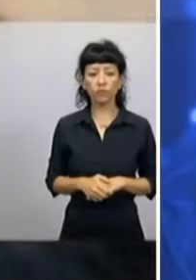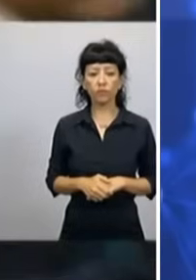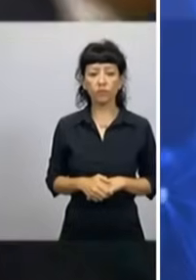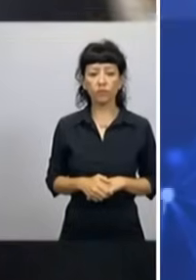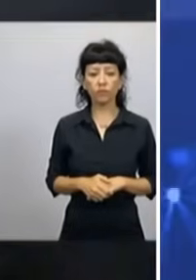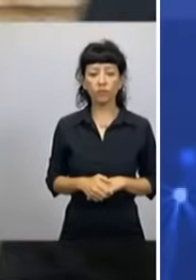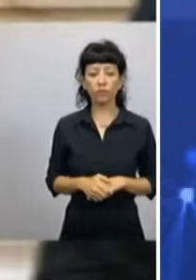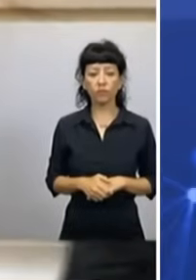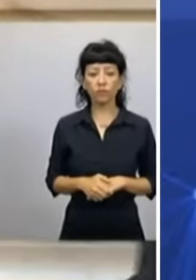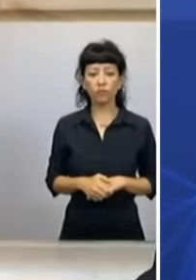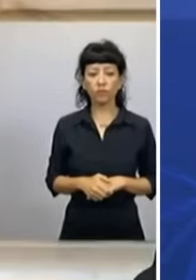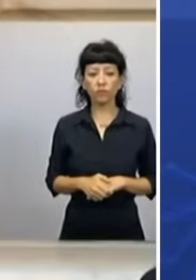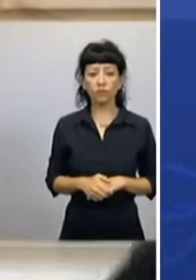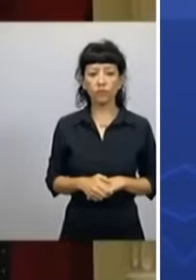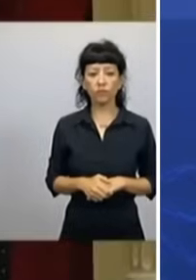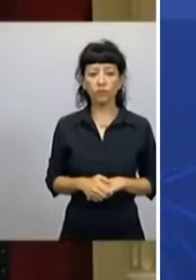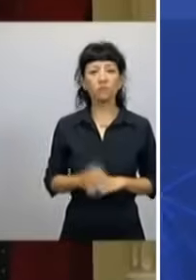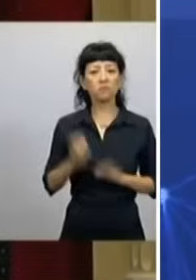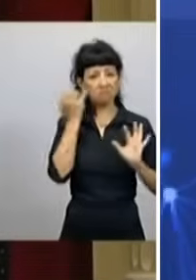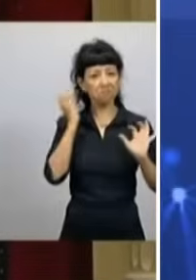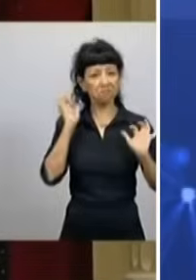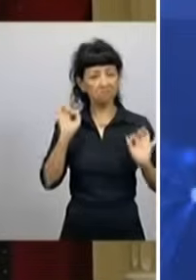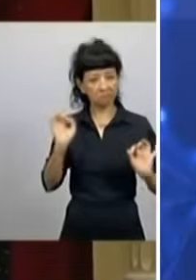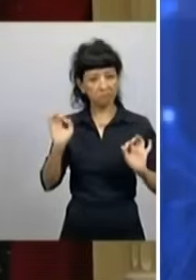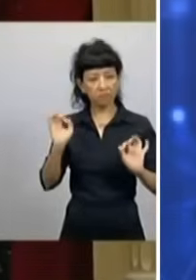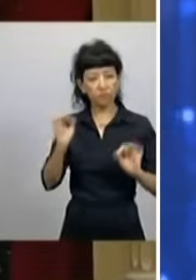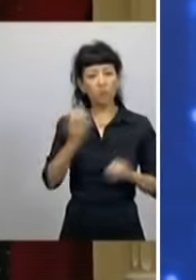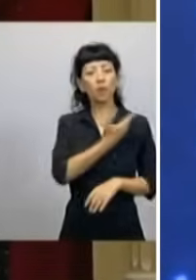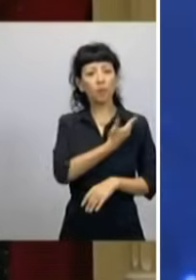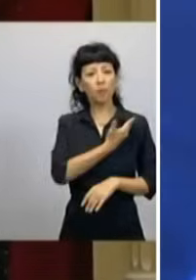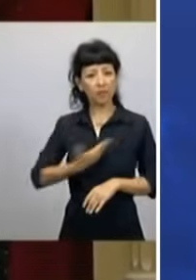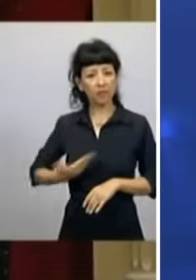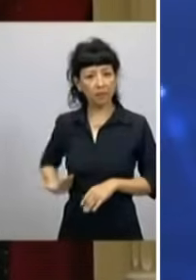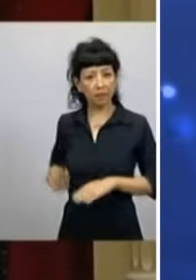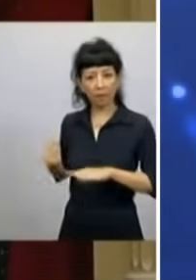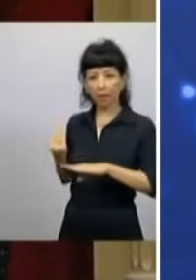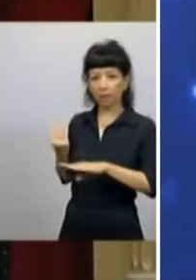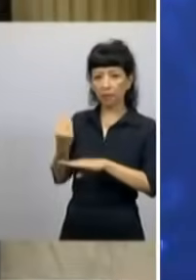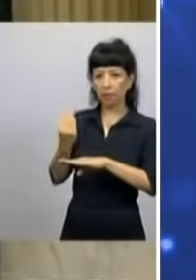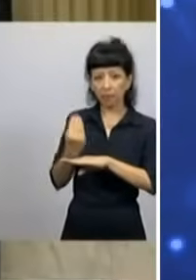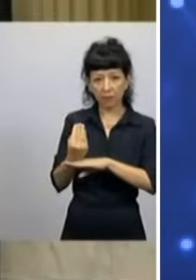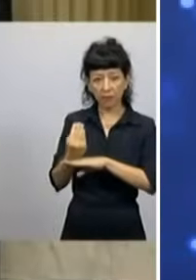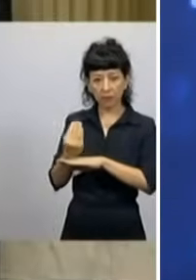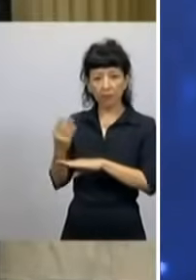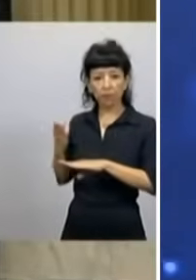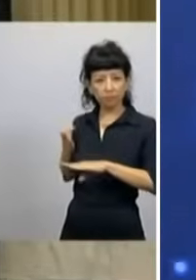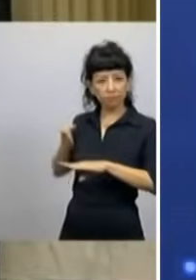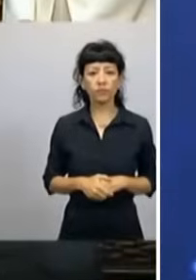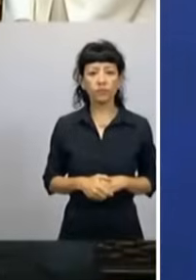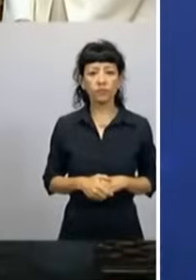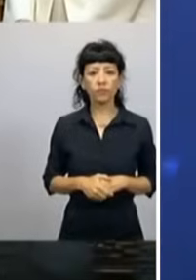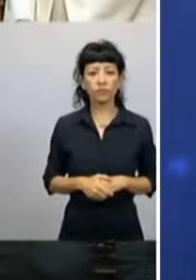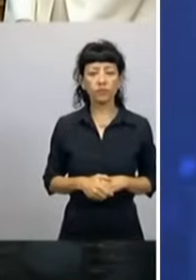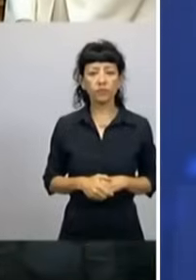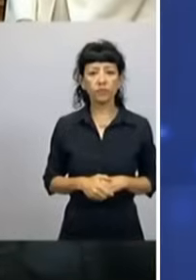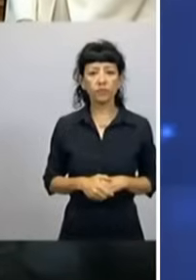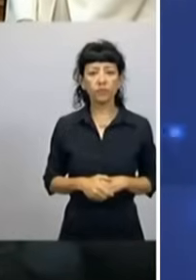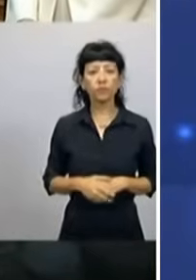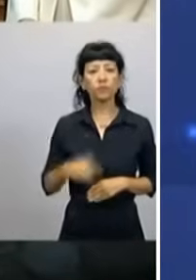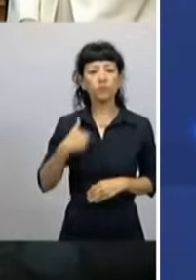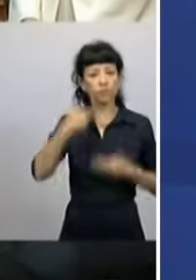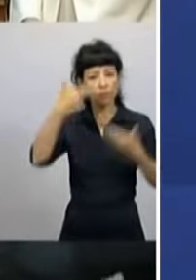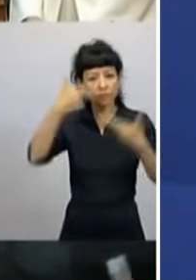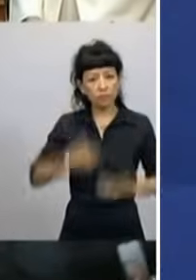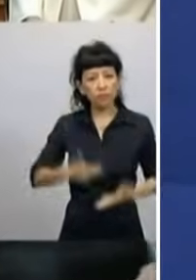tuvo con Zelensky y no sé si alguien más. Pero evidentemente iba todo